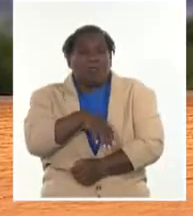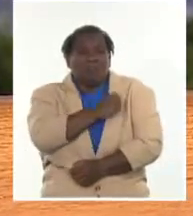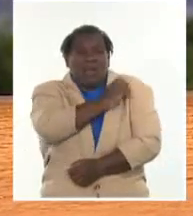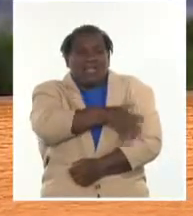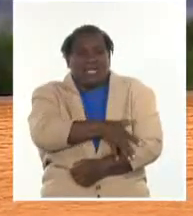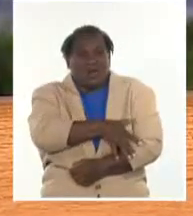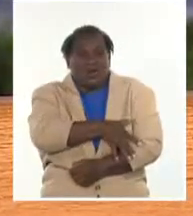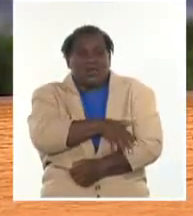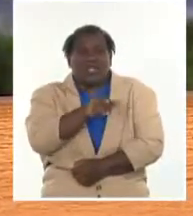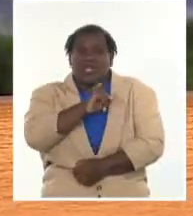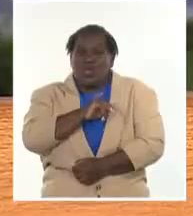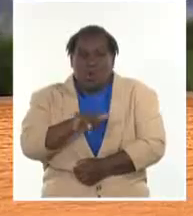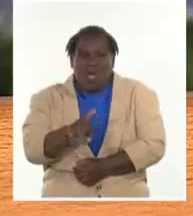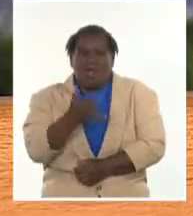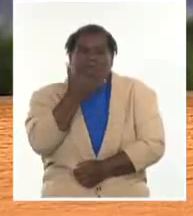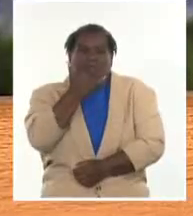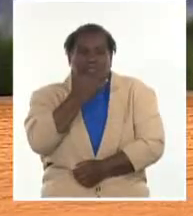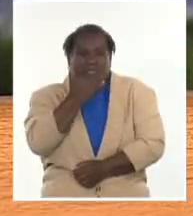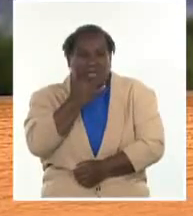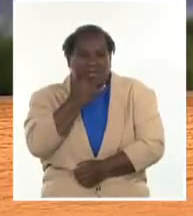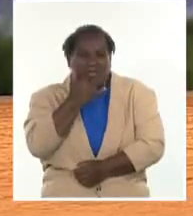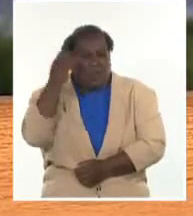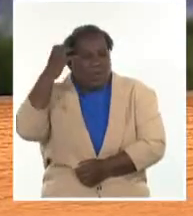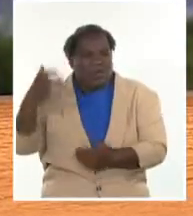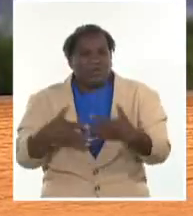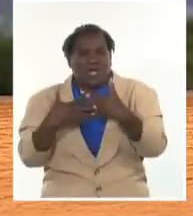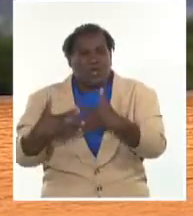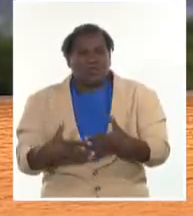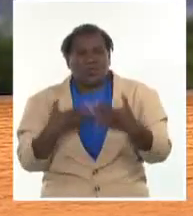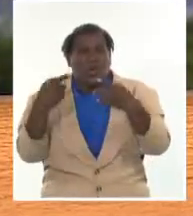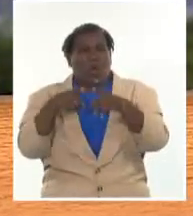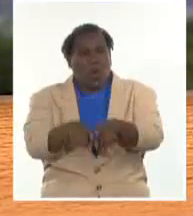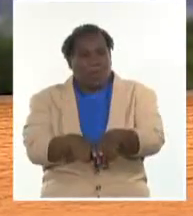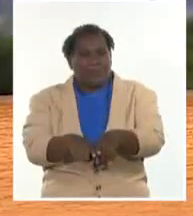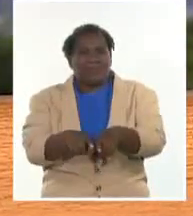israelí en complicidad con Estados Unidos.